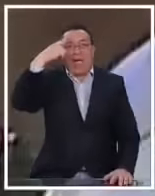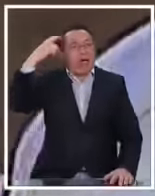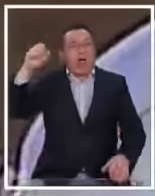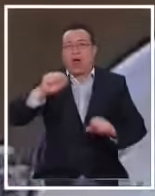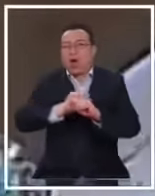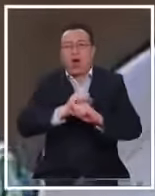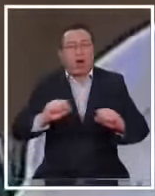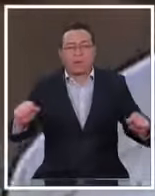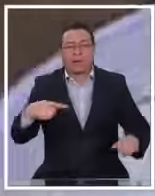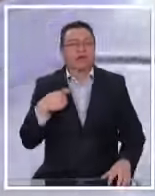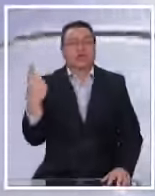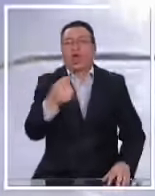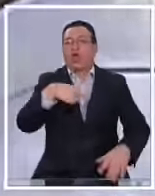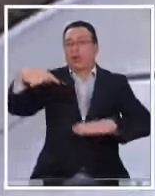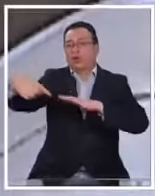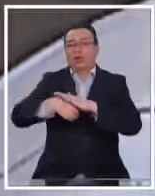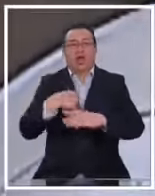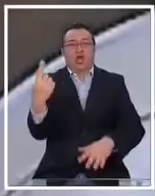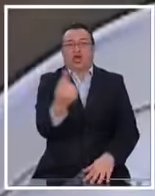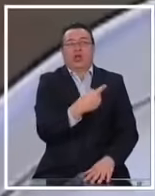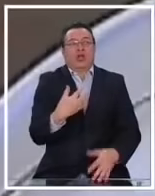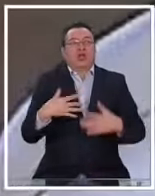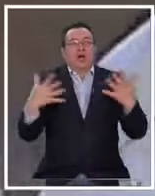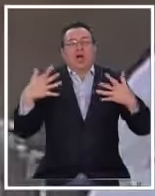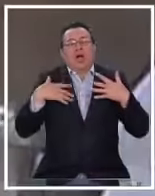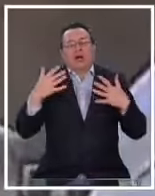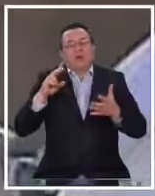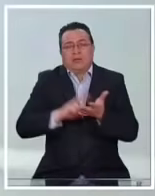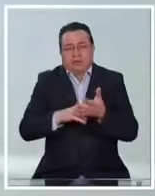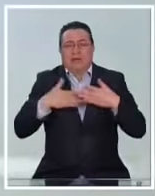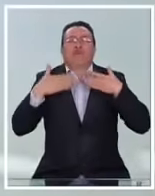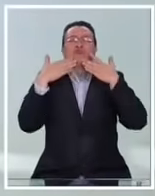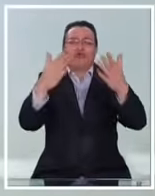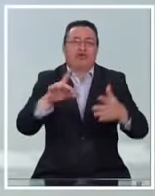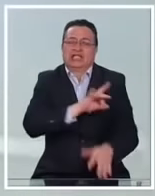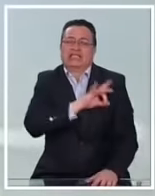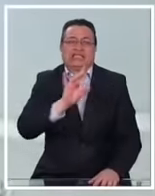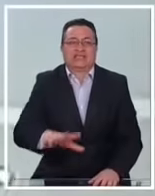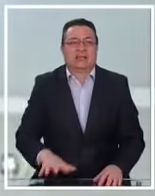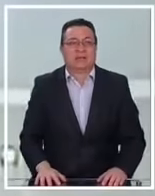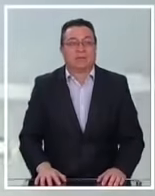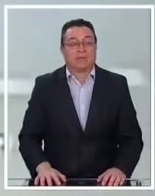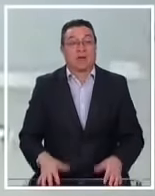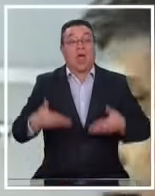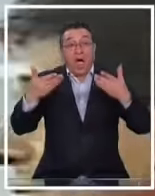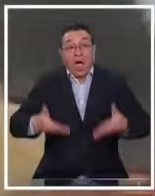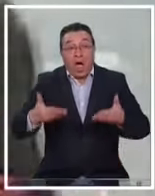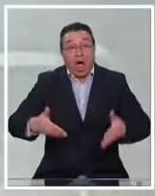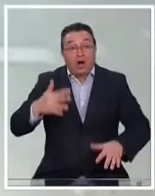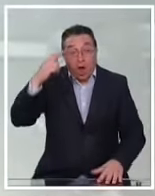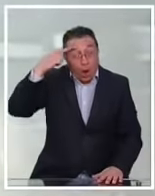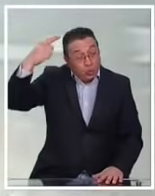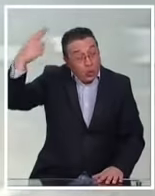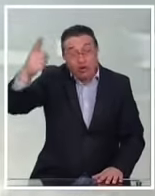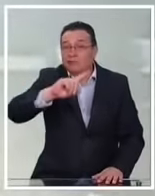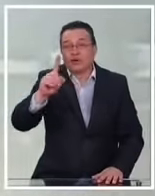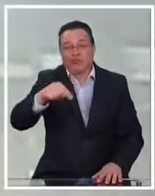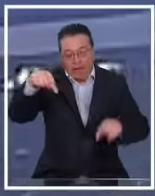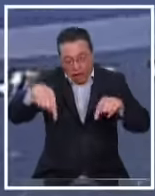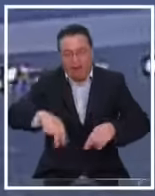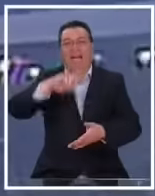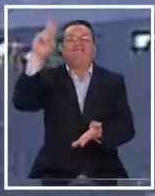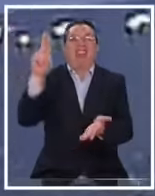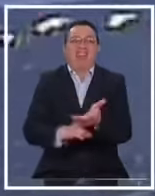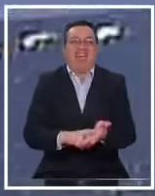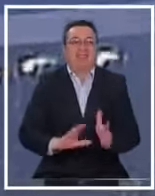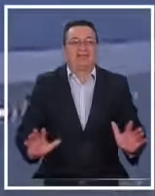gente que entre acá con nosotros, que nos festeje, porque esto lo tiene que festejar Chile. Y ahora, sueño no es sueño, ahora es una realidad.